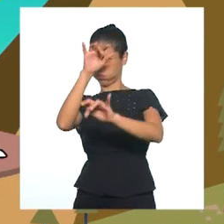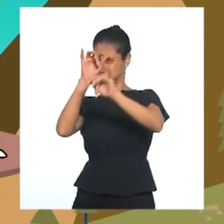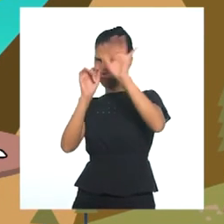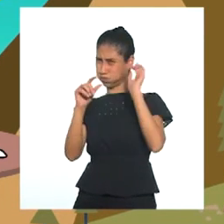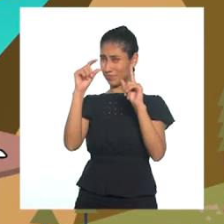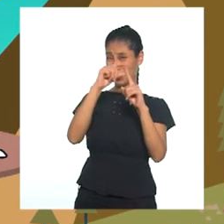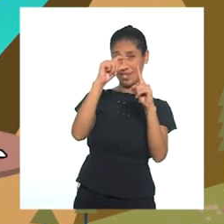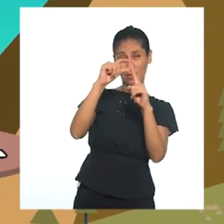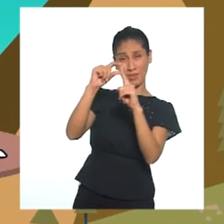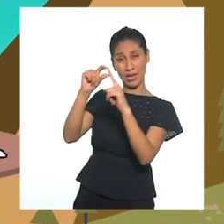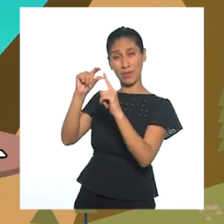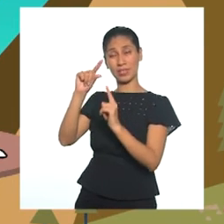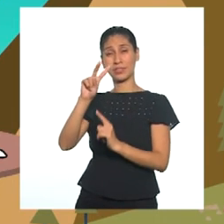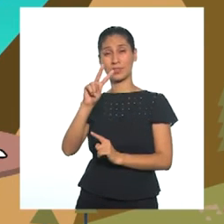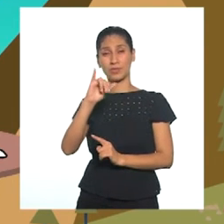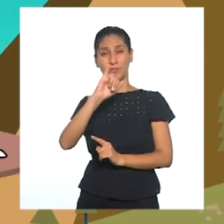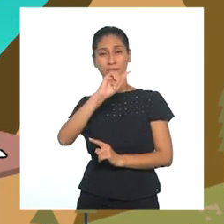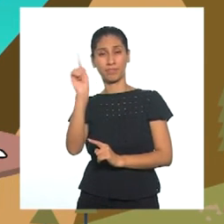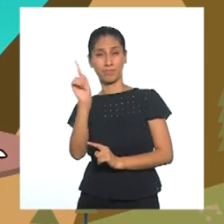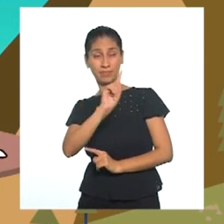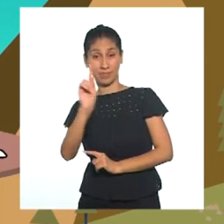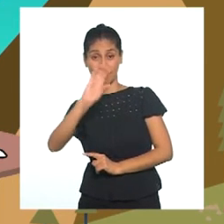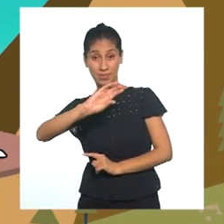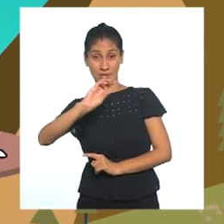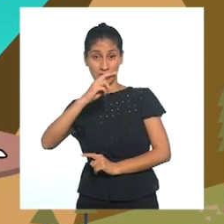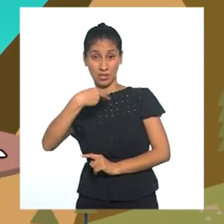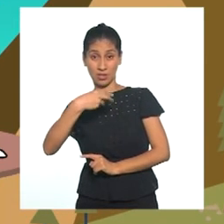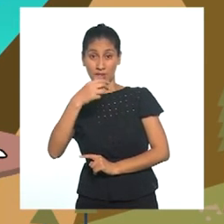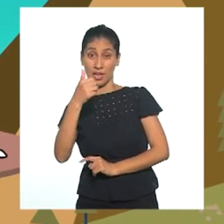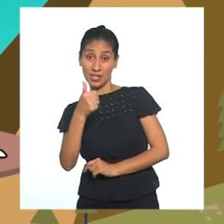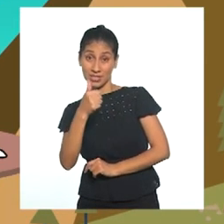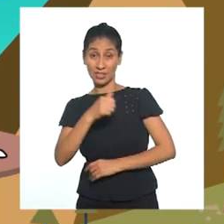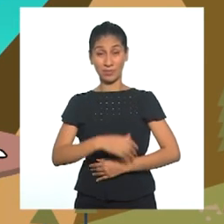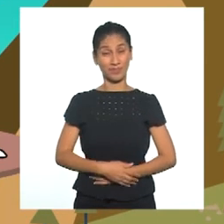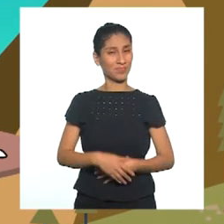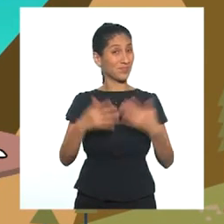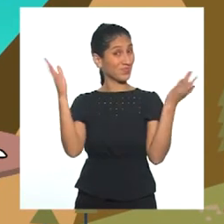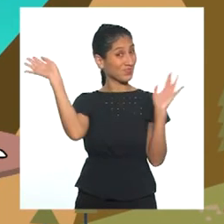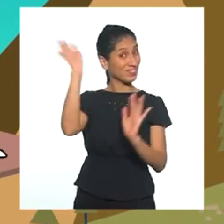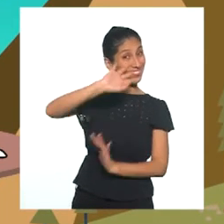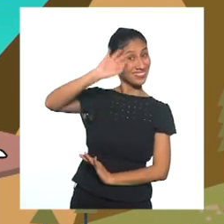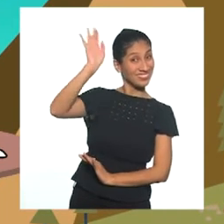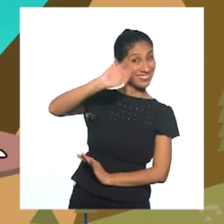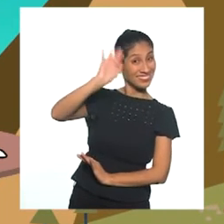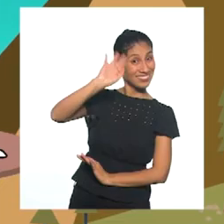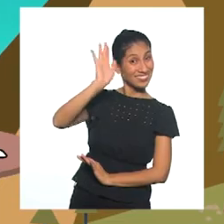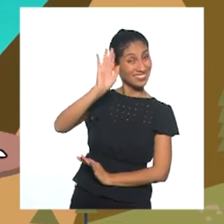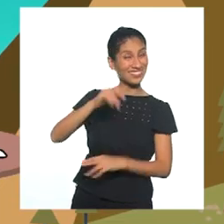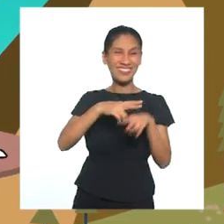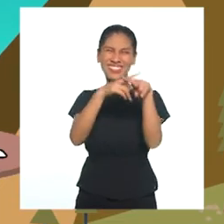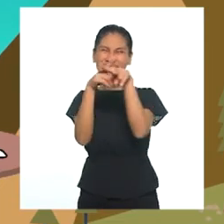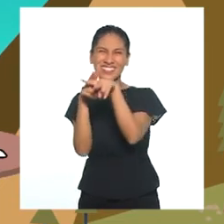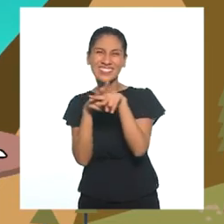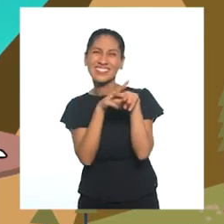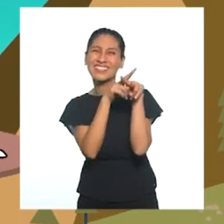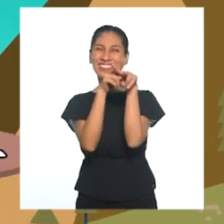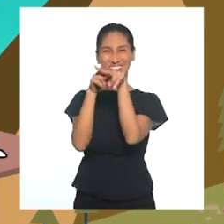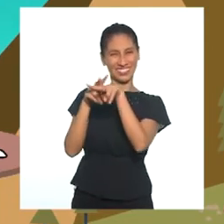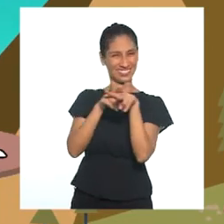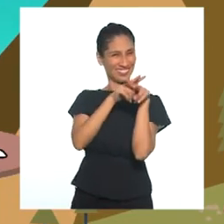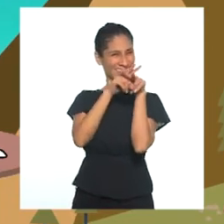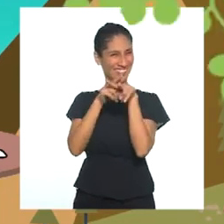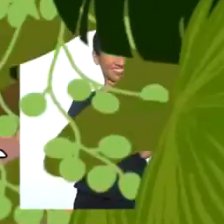magia de las palabras con la señora Vizcacha. ¡Nos vemos! ¡Cuídense